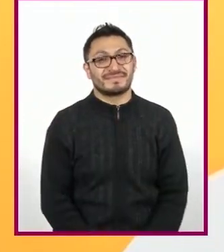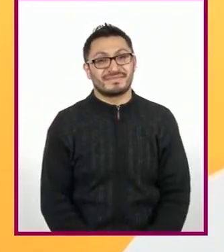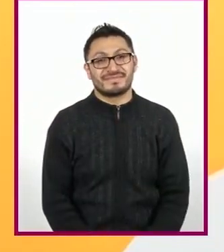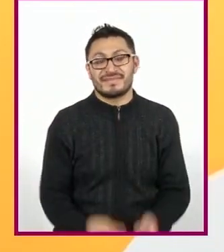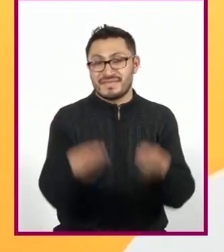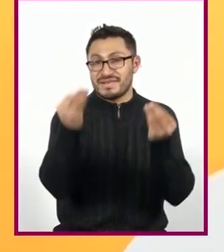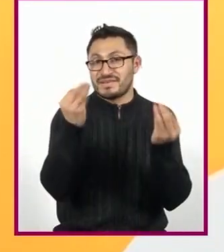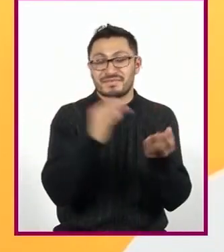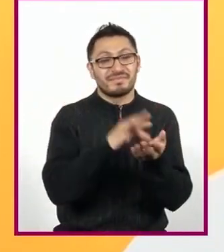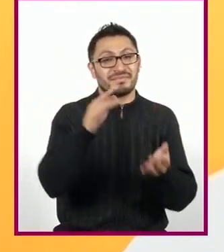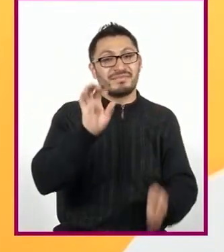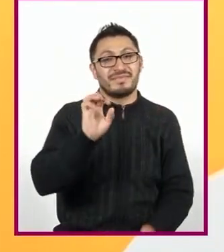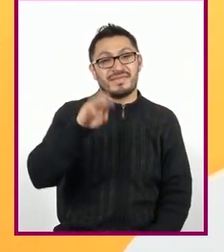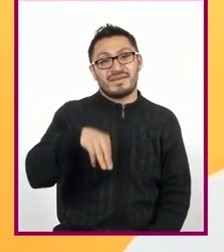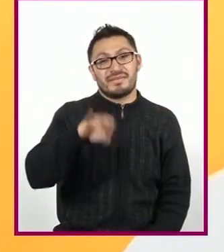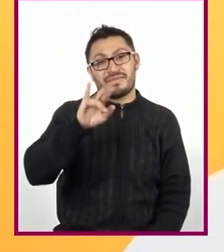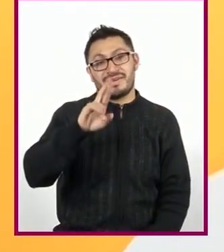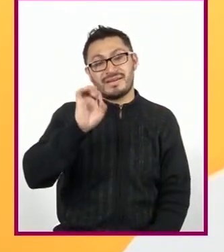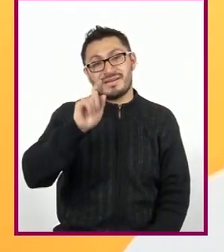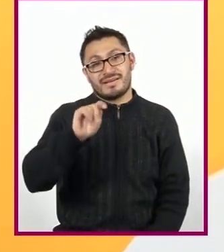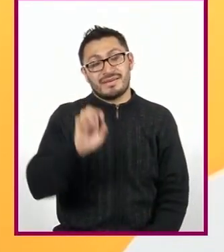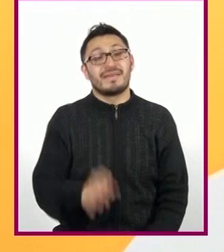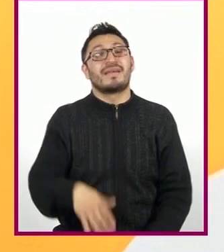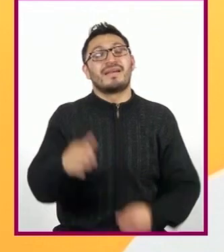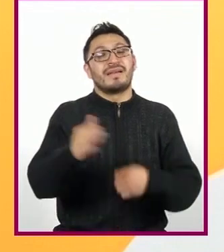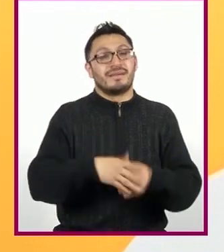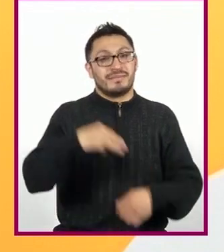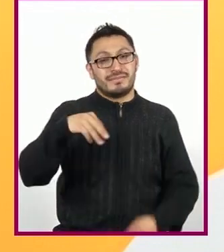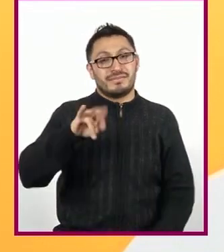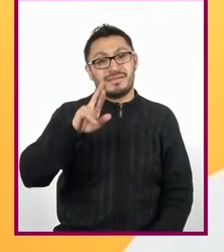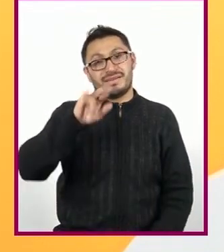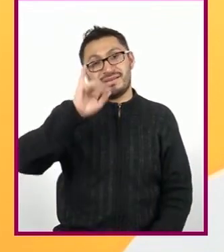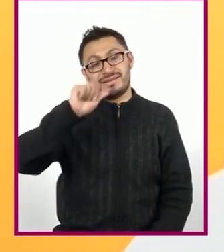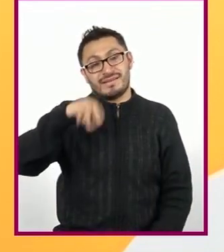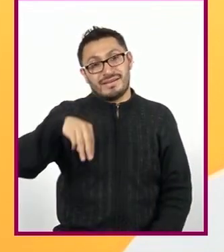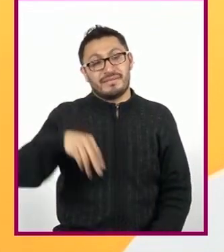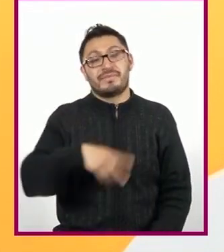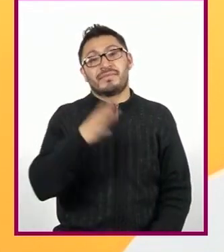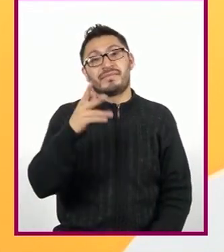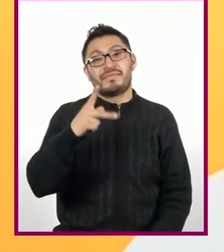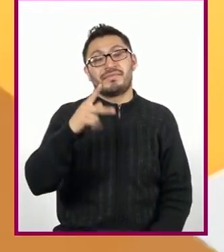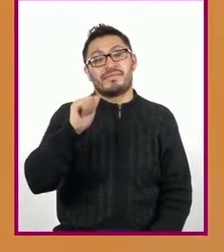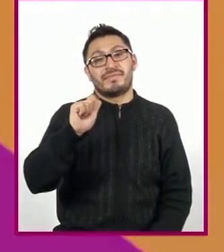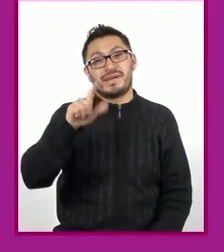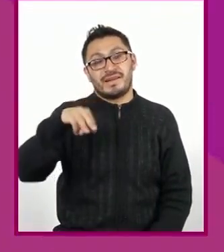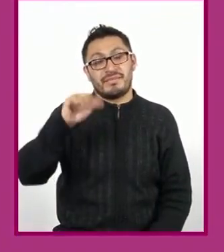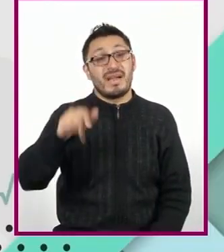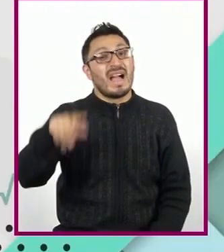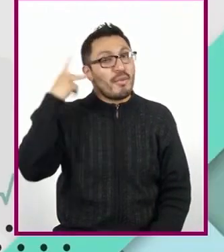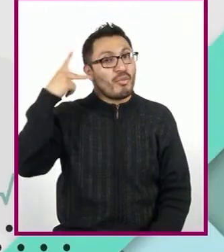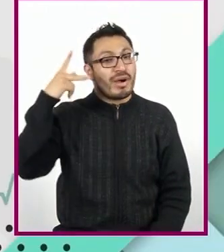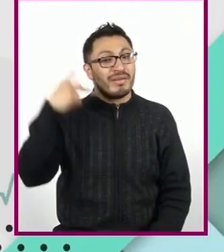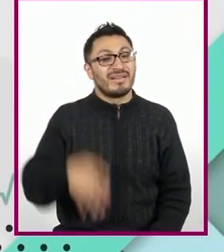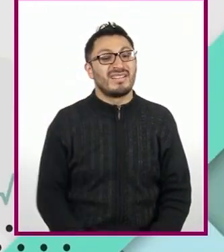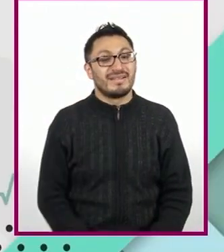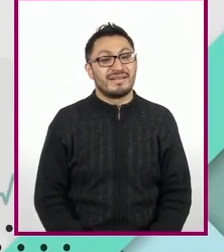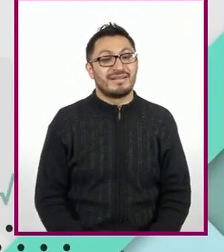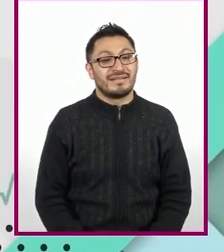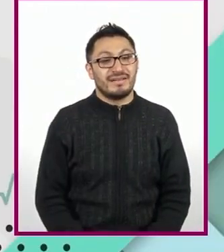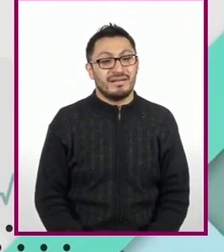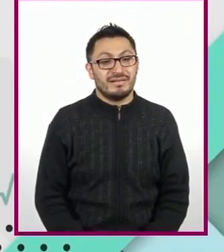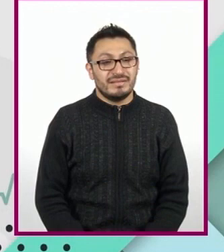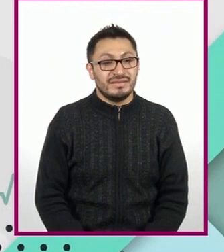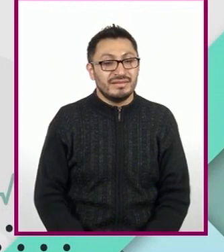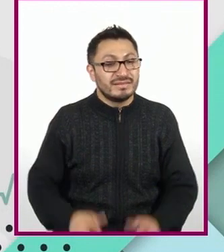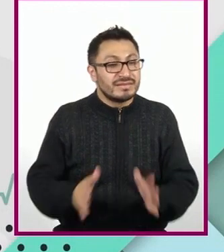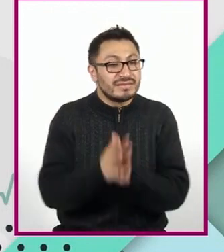Muchas gracias, Emiret. Sigue Miriam Palma del estado de Puebla. Es el momento de mi